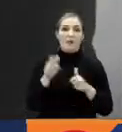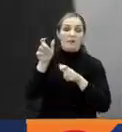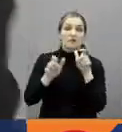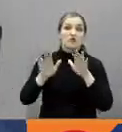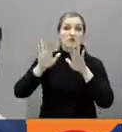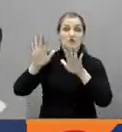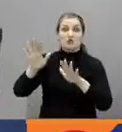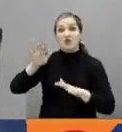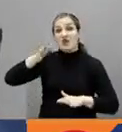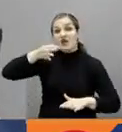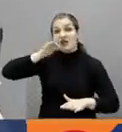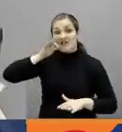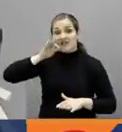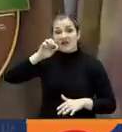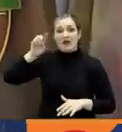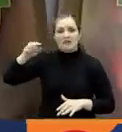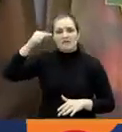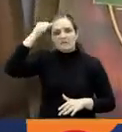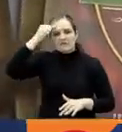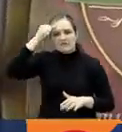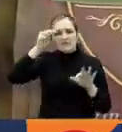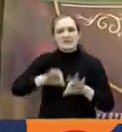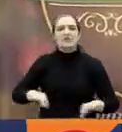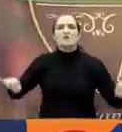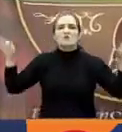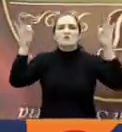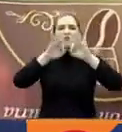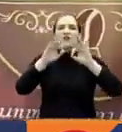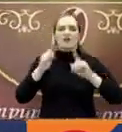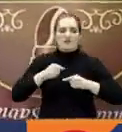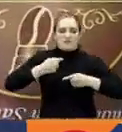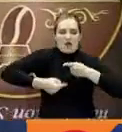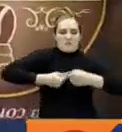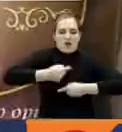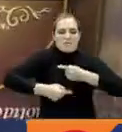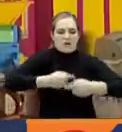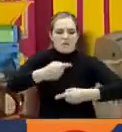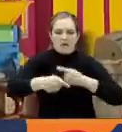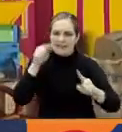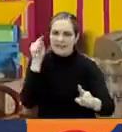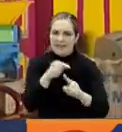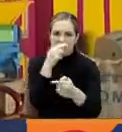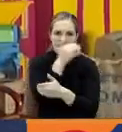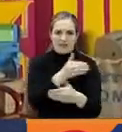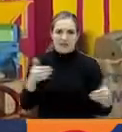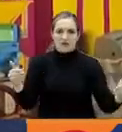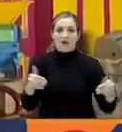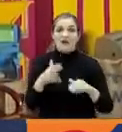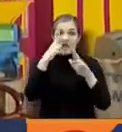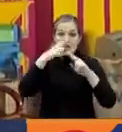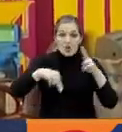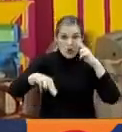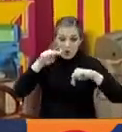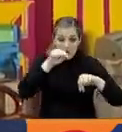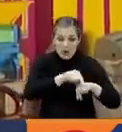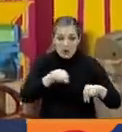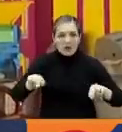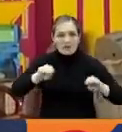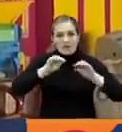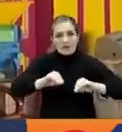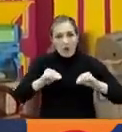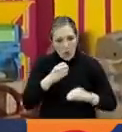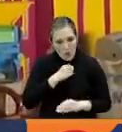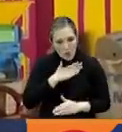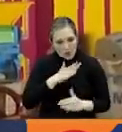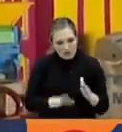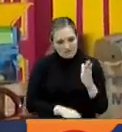relevo generacional se ha convertido en la mayor de sus apuestas. Le enseñamos a nuestros hijos que hoy tenemos una oportunidad